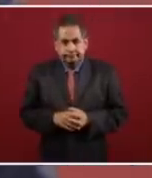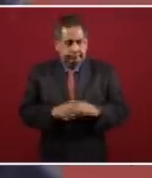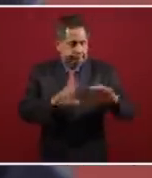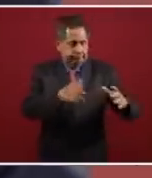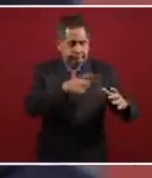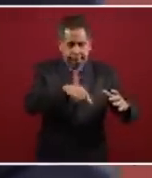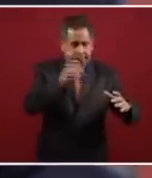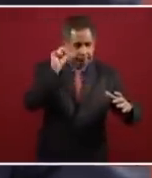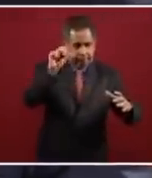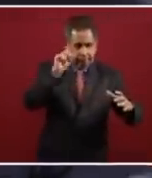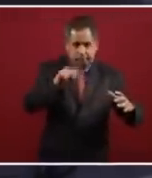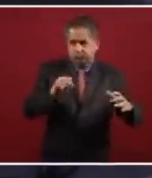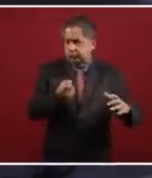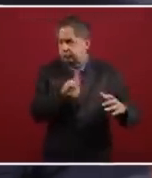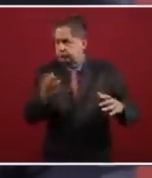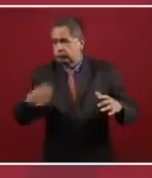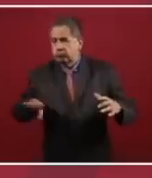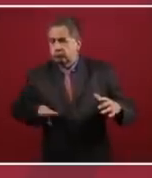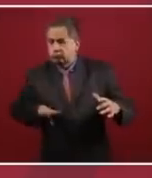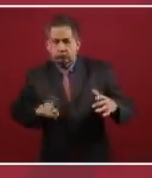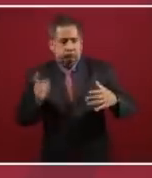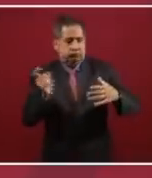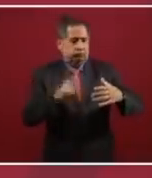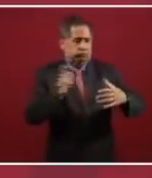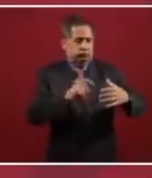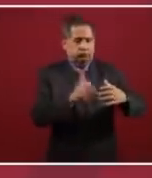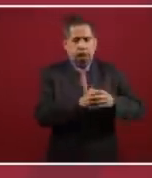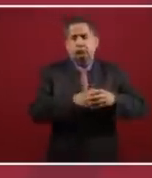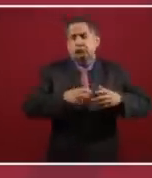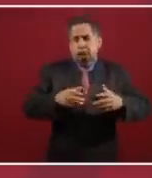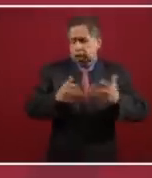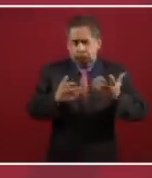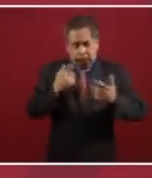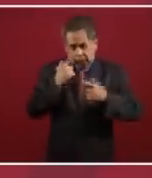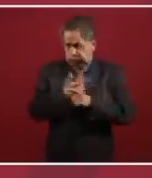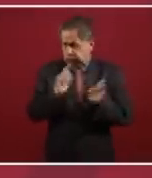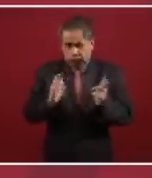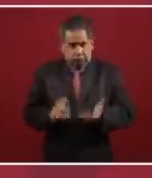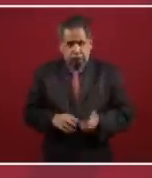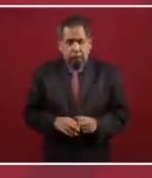entidades de interés público, que